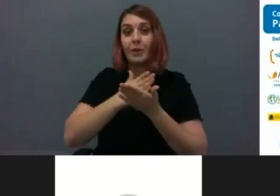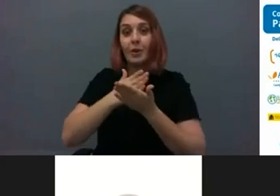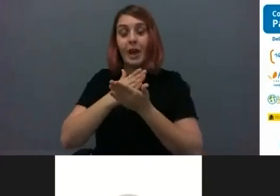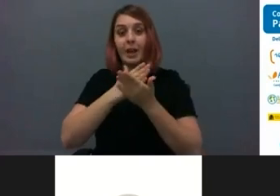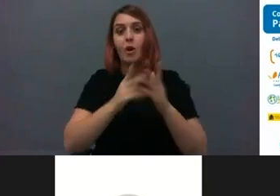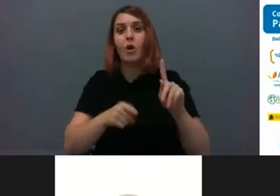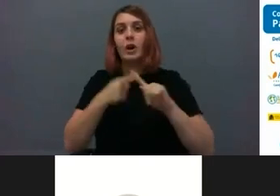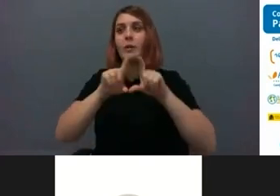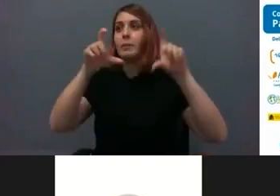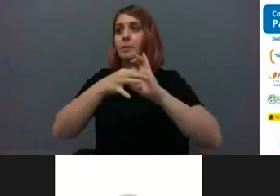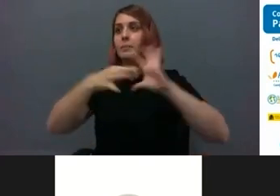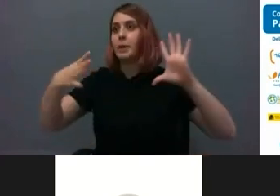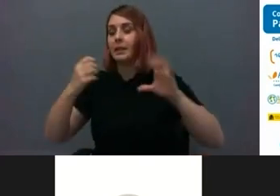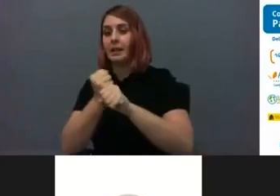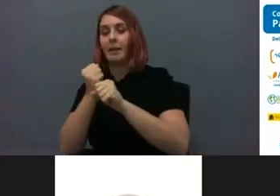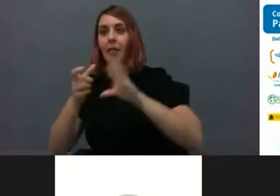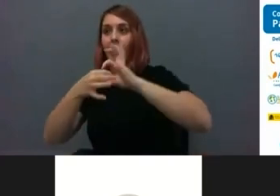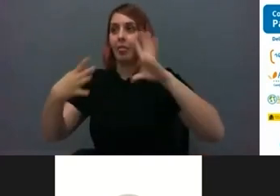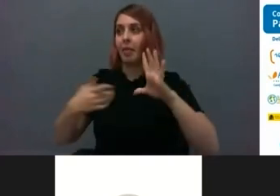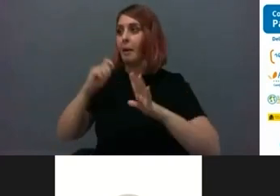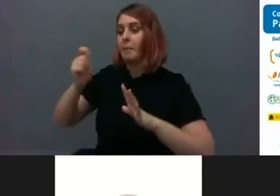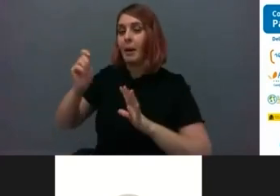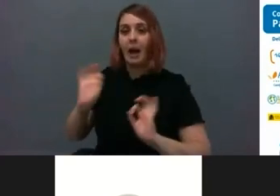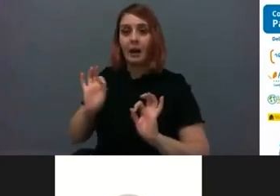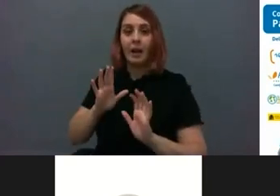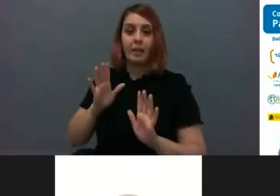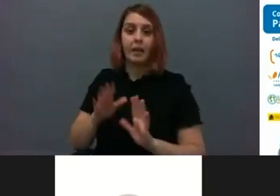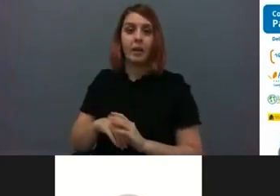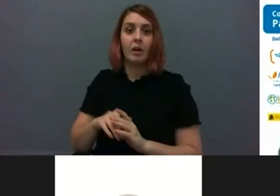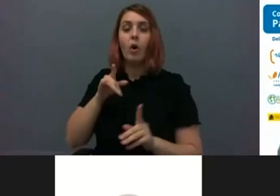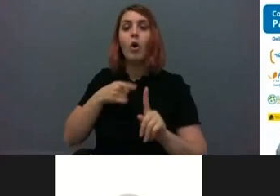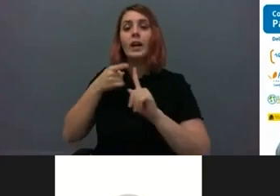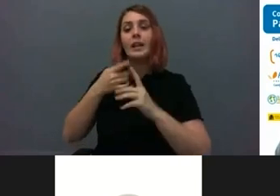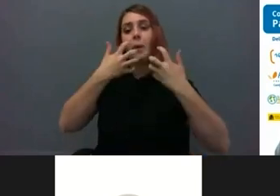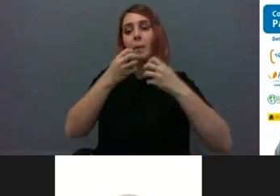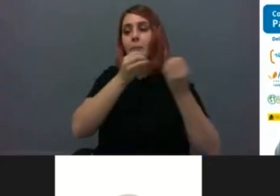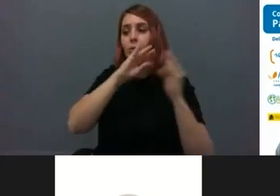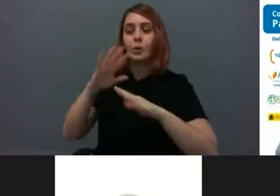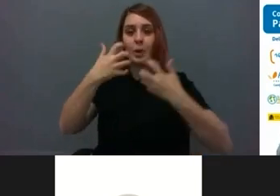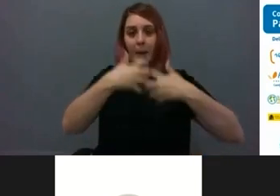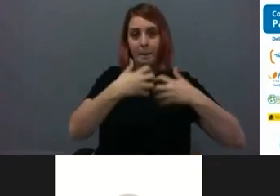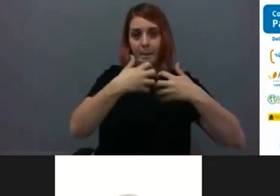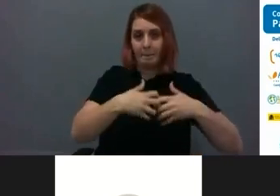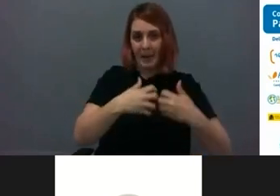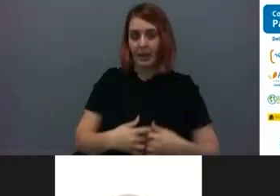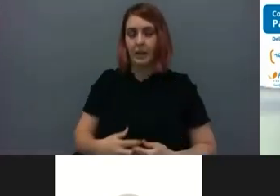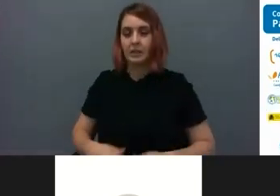no sean desligadas de los trabajadores y no pagar nada por tener máquinas a cambio de personas